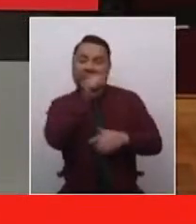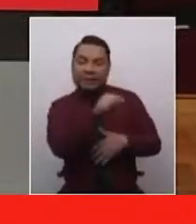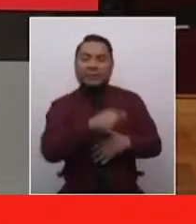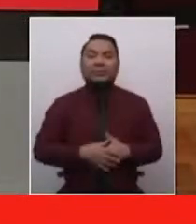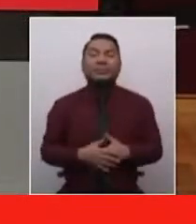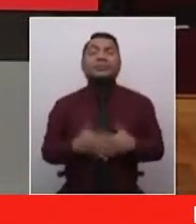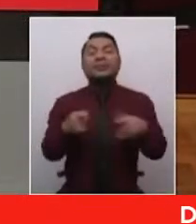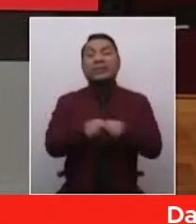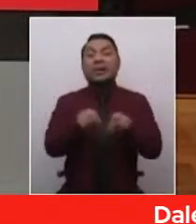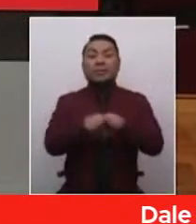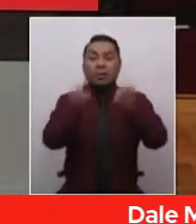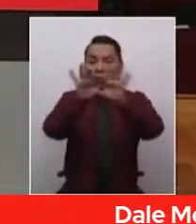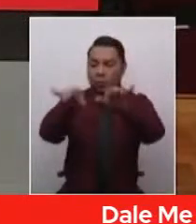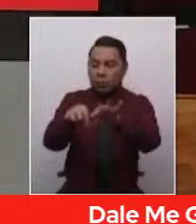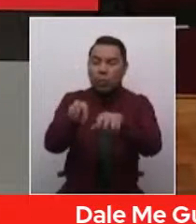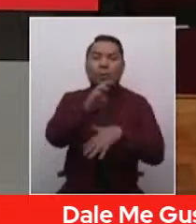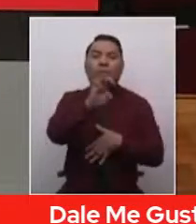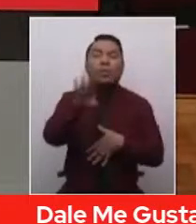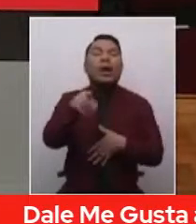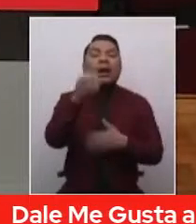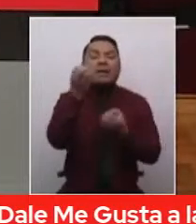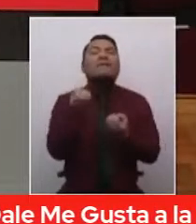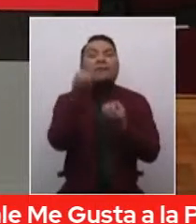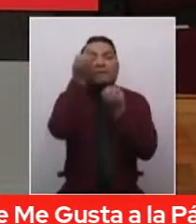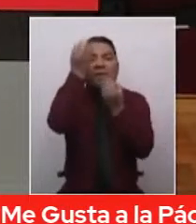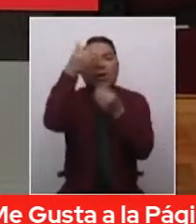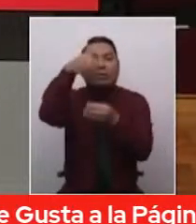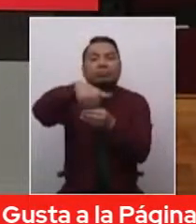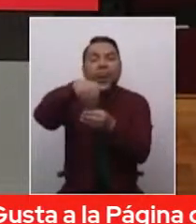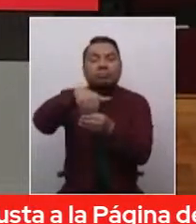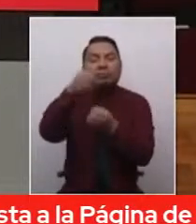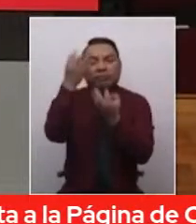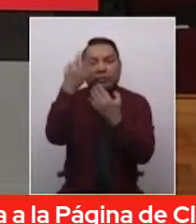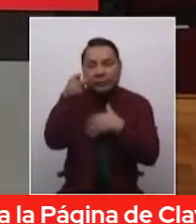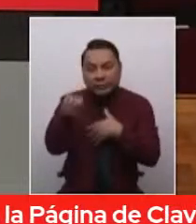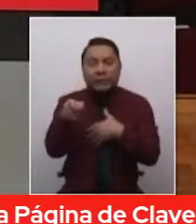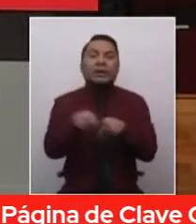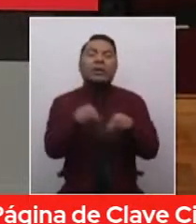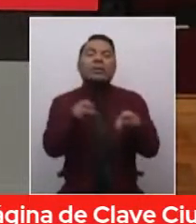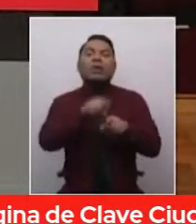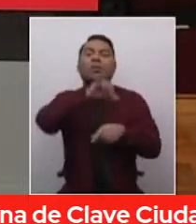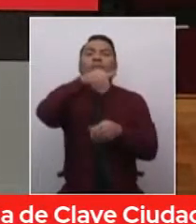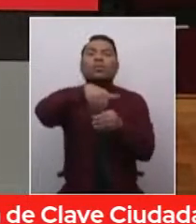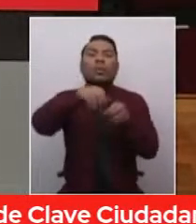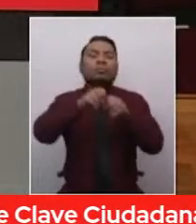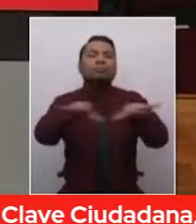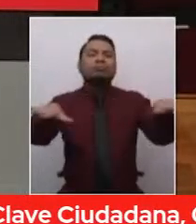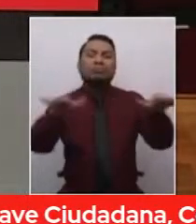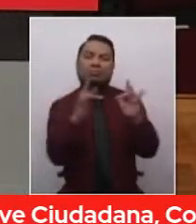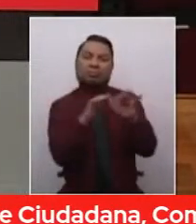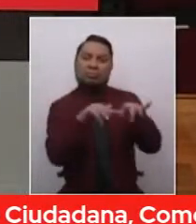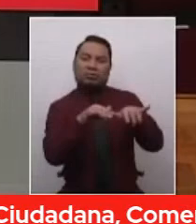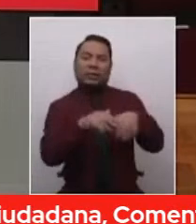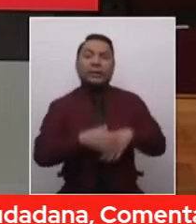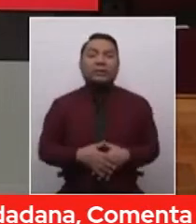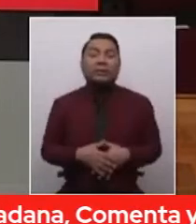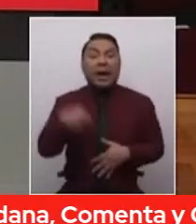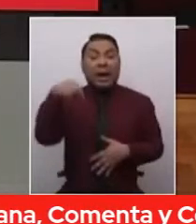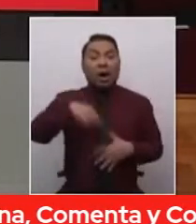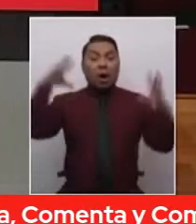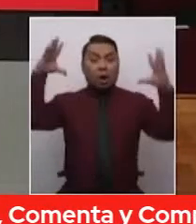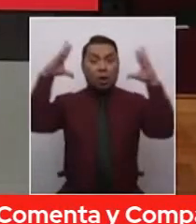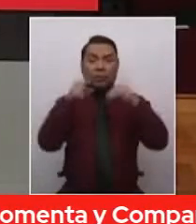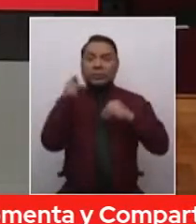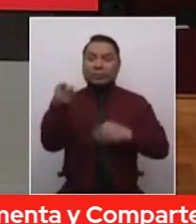vía streaming en el sitio web de Voto Informado y en las redes sociales del Jurado Nacional de Elecciones. Nos acompaña esta noche